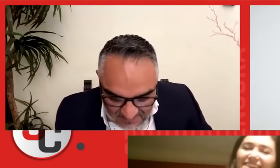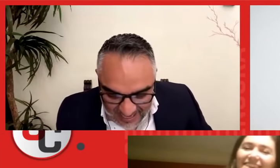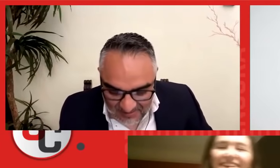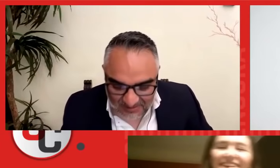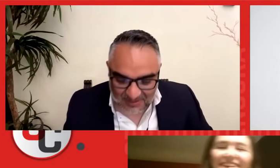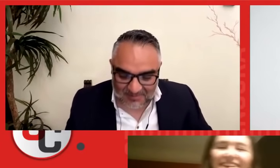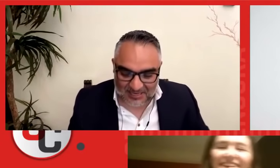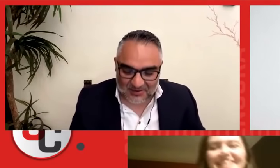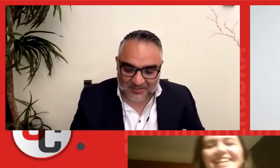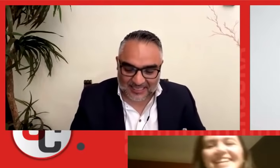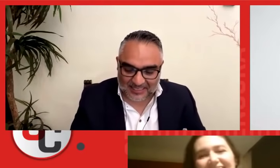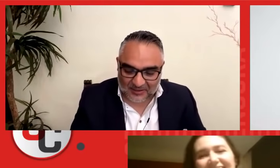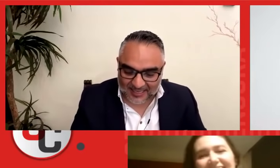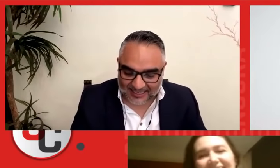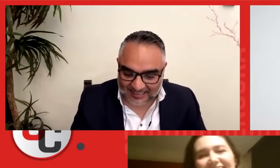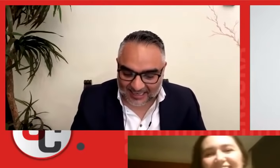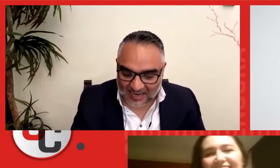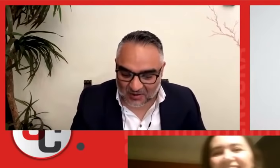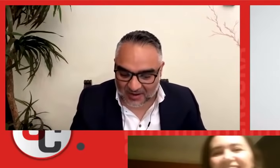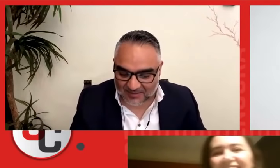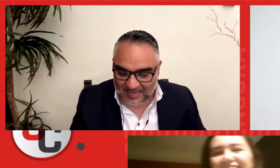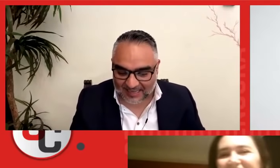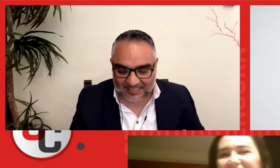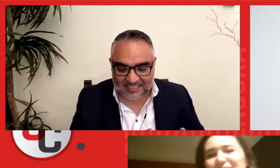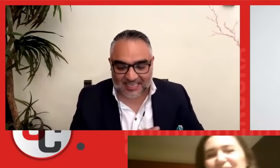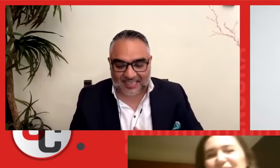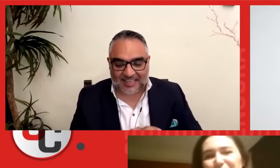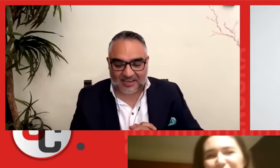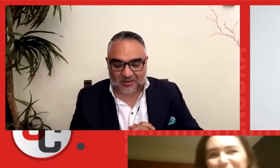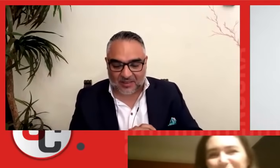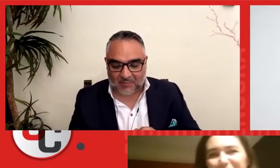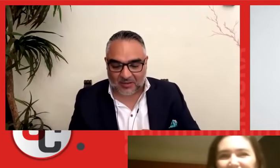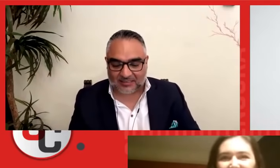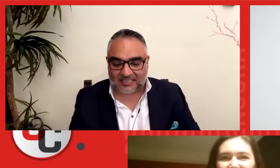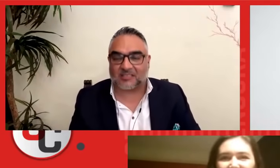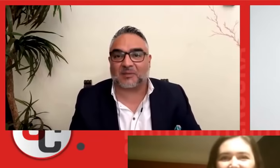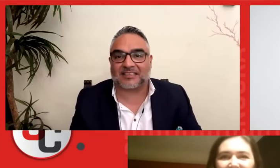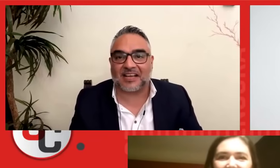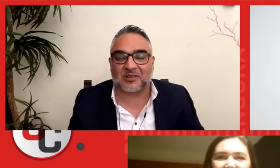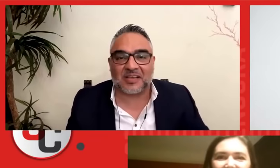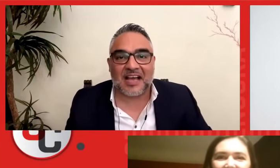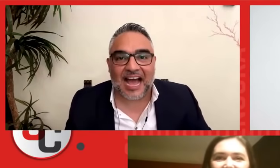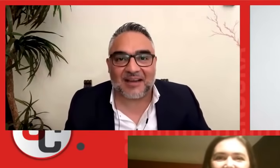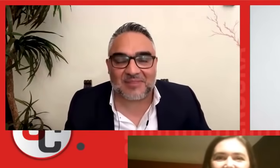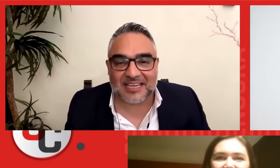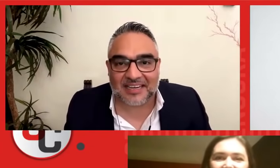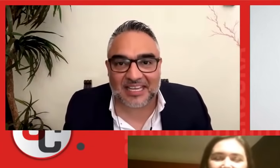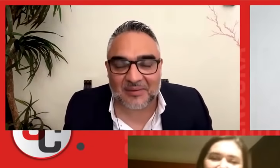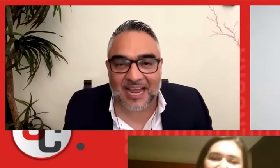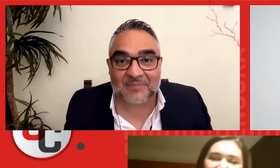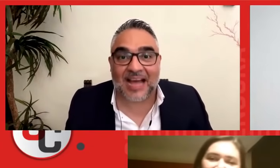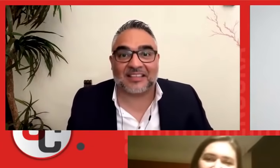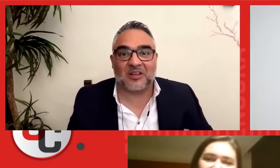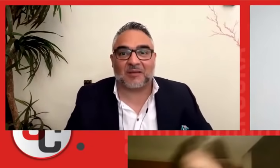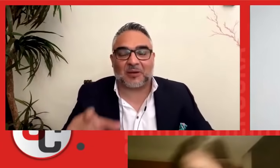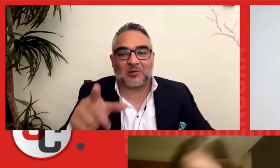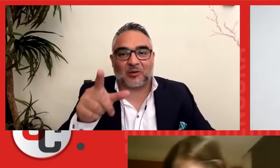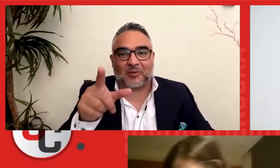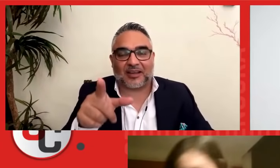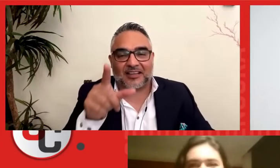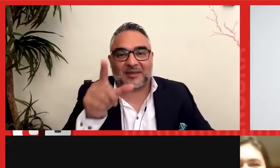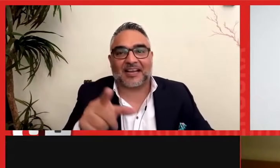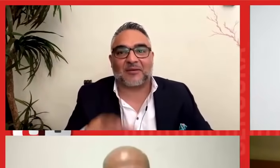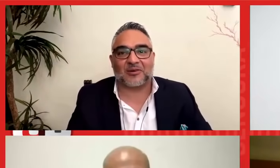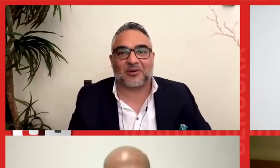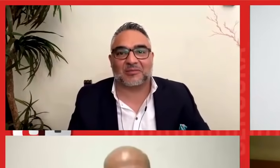también a nuestro amigo, director del Quintana Roo MX y secretario de Periodistas Desplazados, Amir Ibrahim. A ti no te